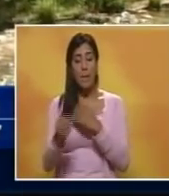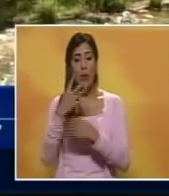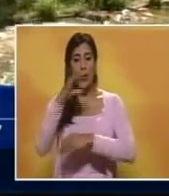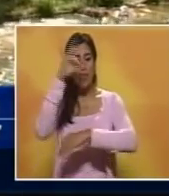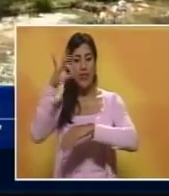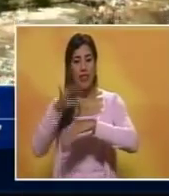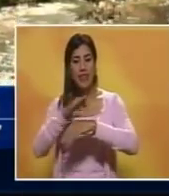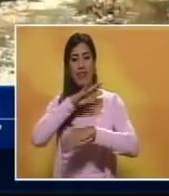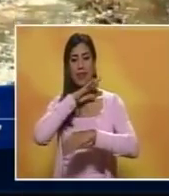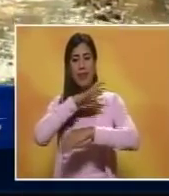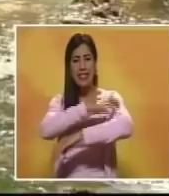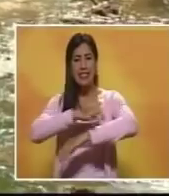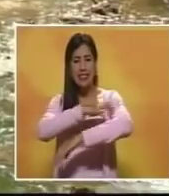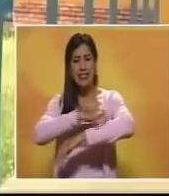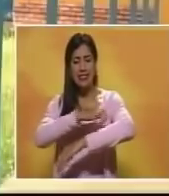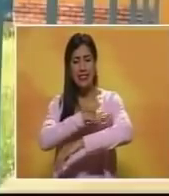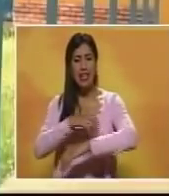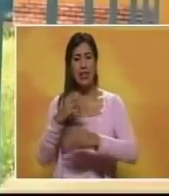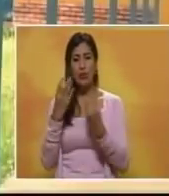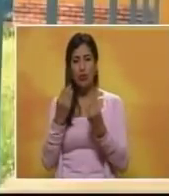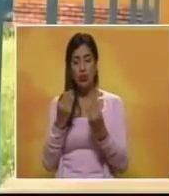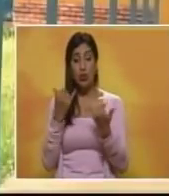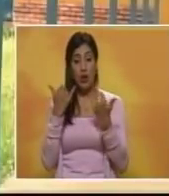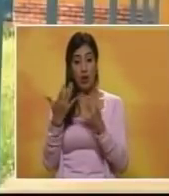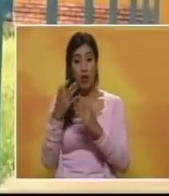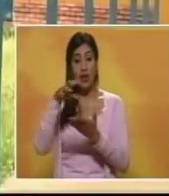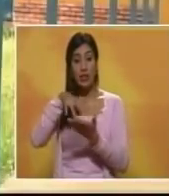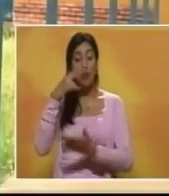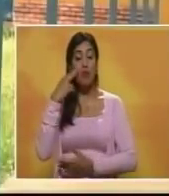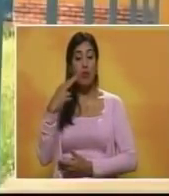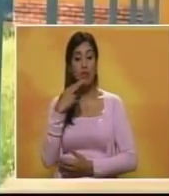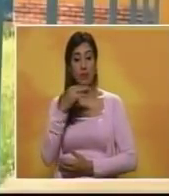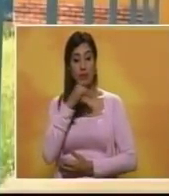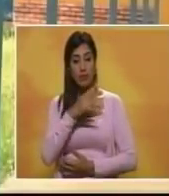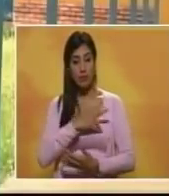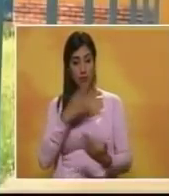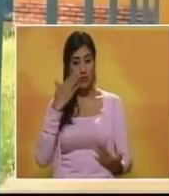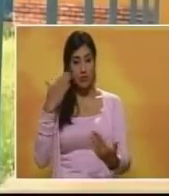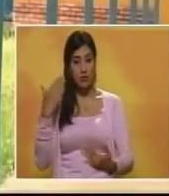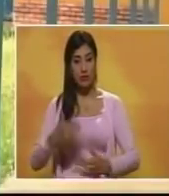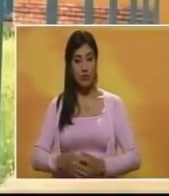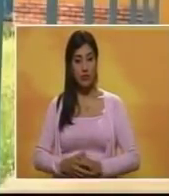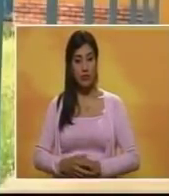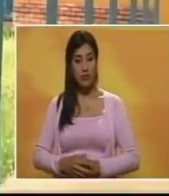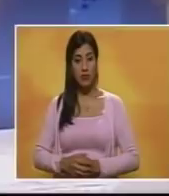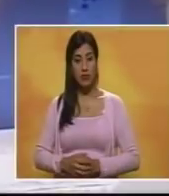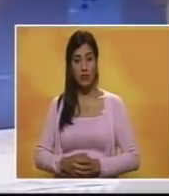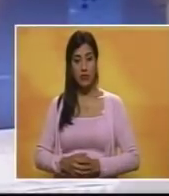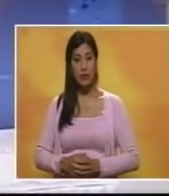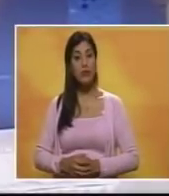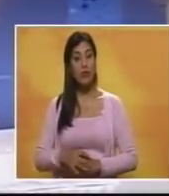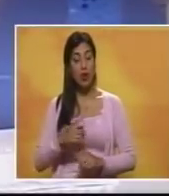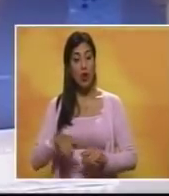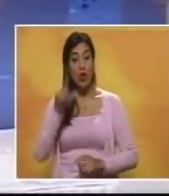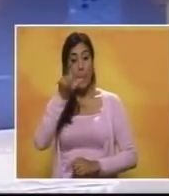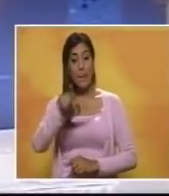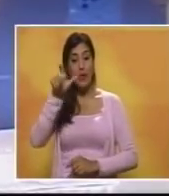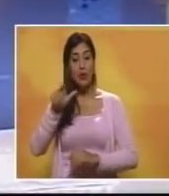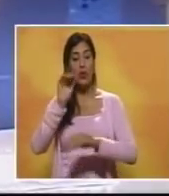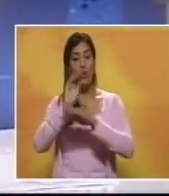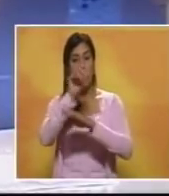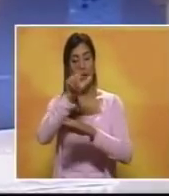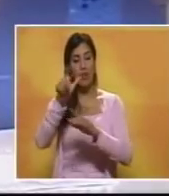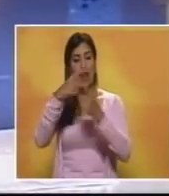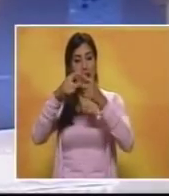dengue, paludismo y sarna en la zona. Desde el estado Bolívar, Henderson Pérez, Noticiero Venevisión. Funcionarios de Protección